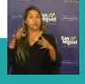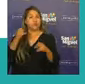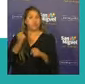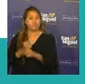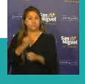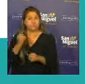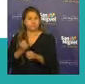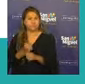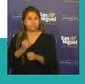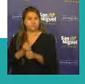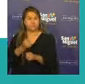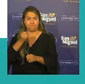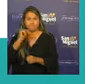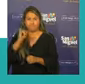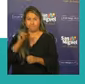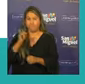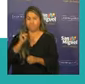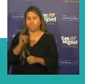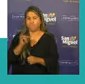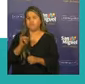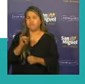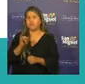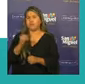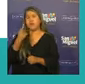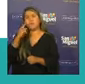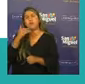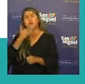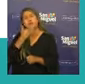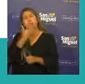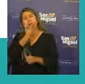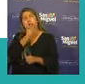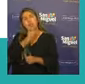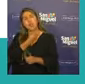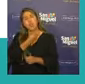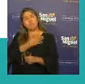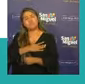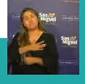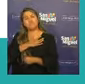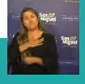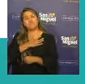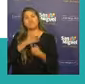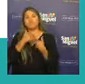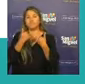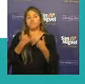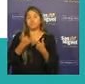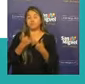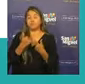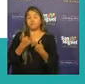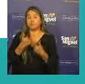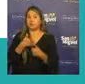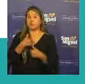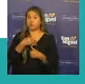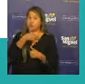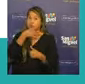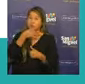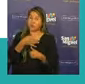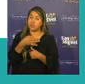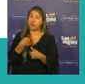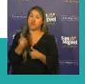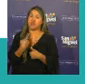trabajo que ha sido muy lindo, que hoy día, si ahí yo me voy a tomar la licencia, pero